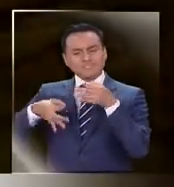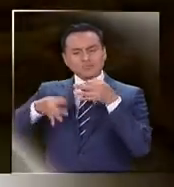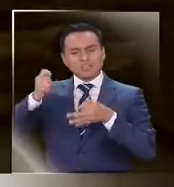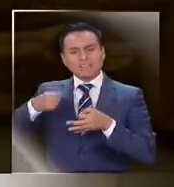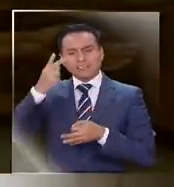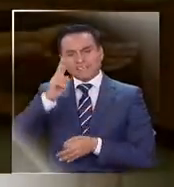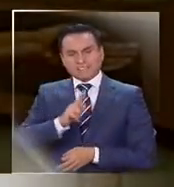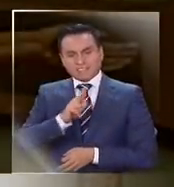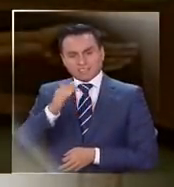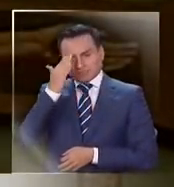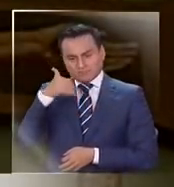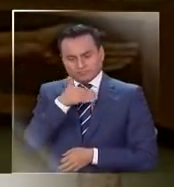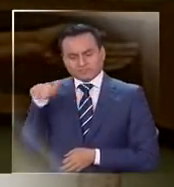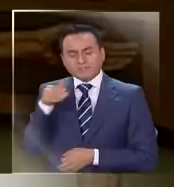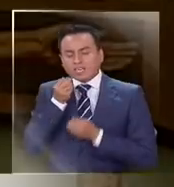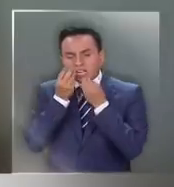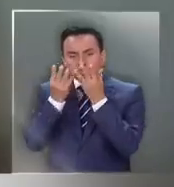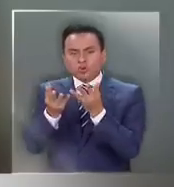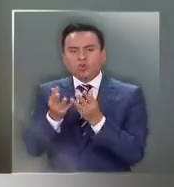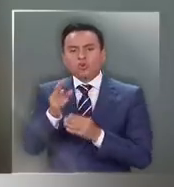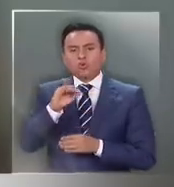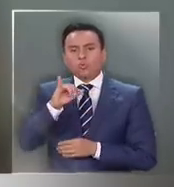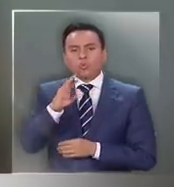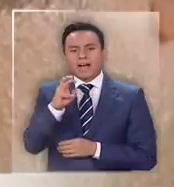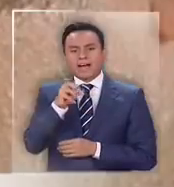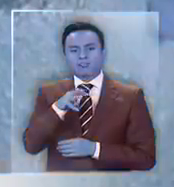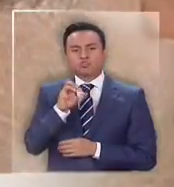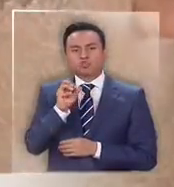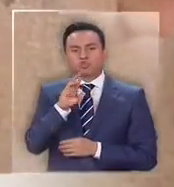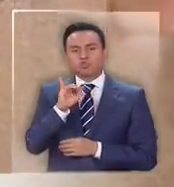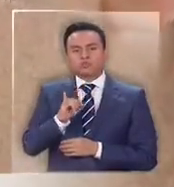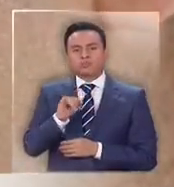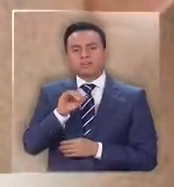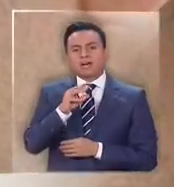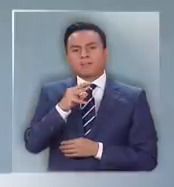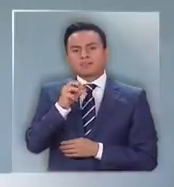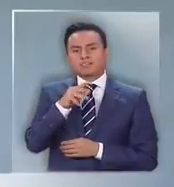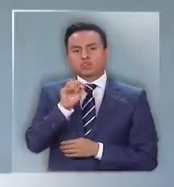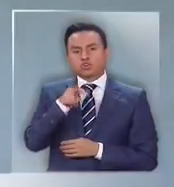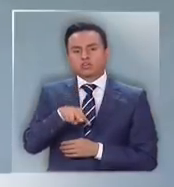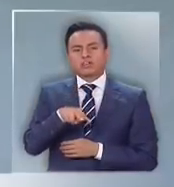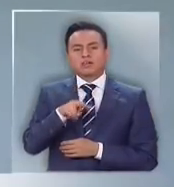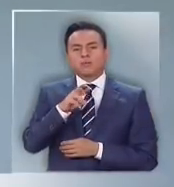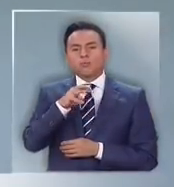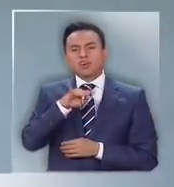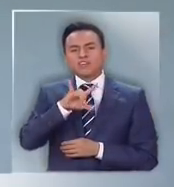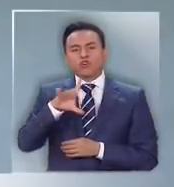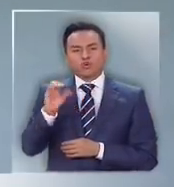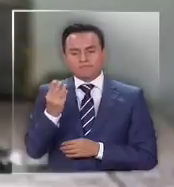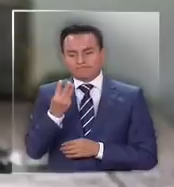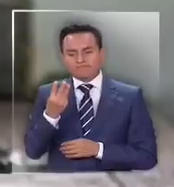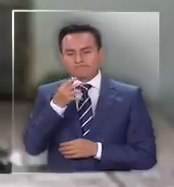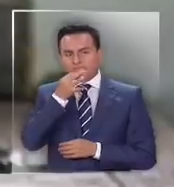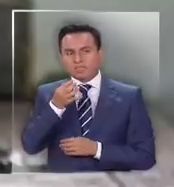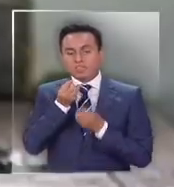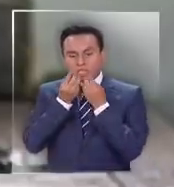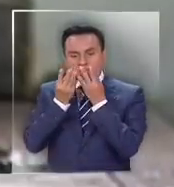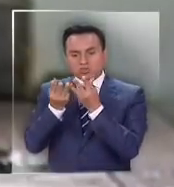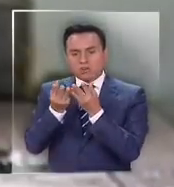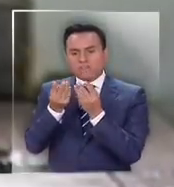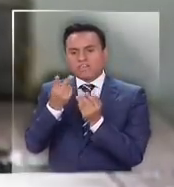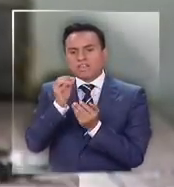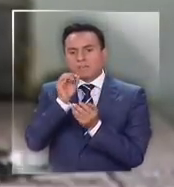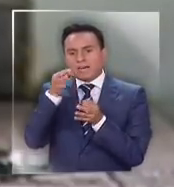Tribunal Eclesiástico declaró Juan Carlos Cruz, James Hamilton y José Andrés Murillo. Hice una declaración de